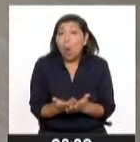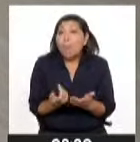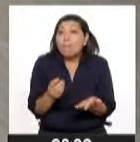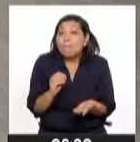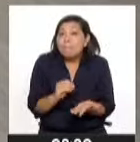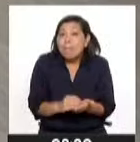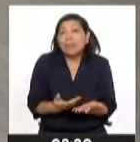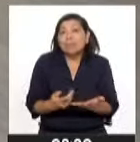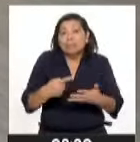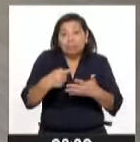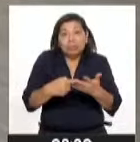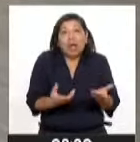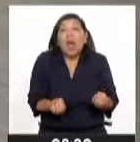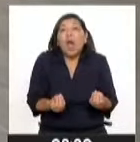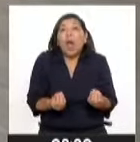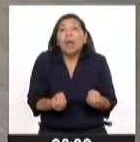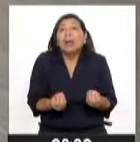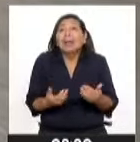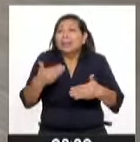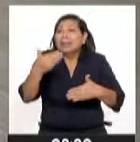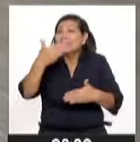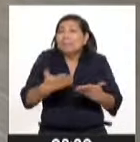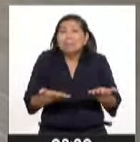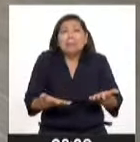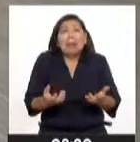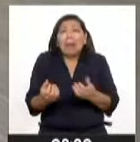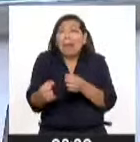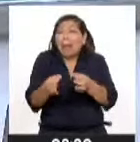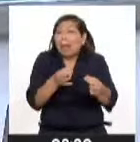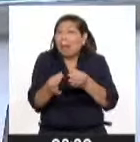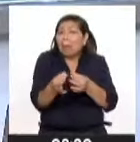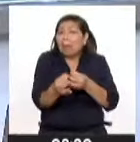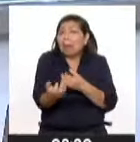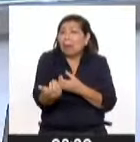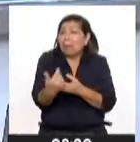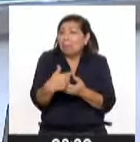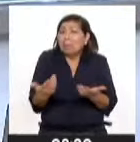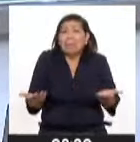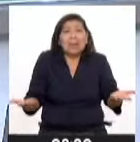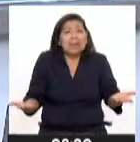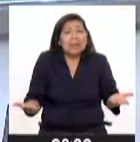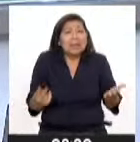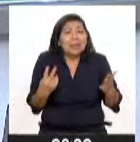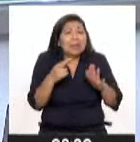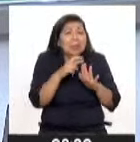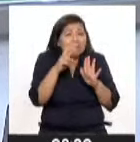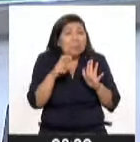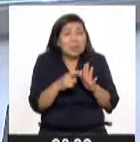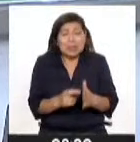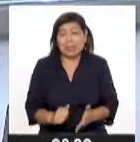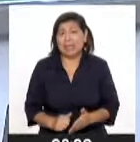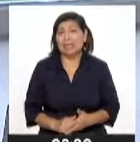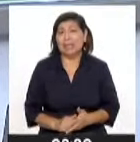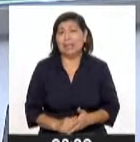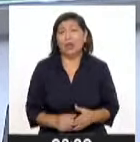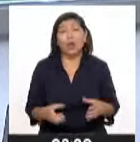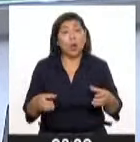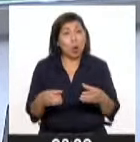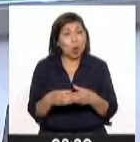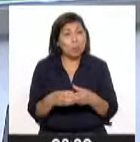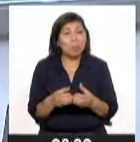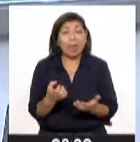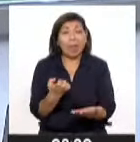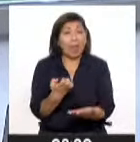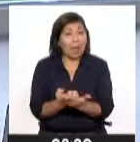con más compañías, sino saliendo del entrampamiento, y un entrampamiento que nos lleva a incluso 7 proyectos en la Comisión de